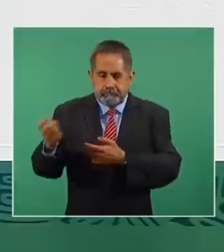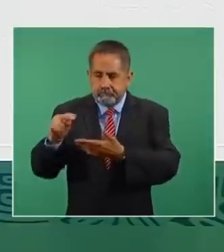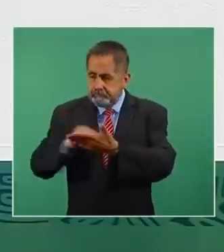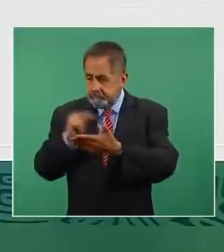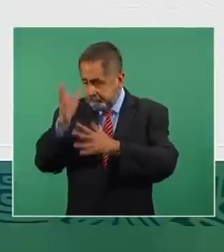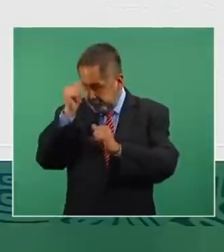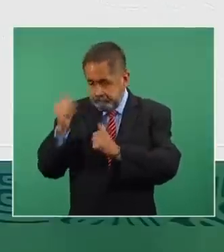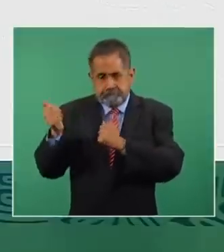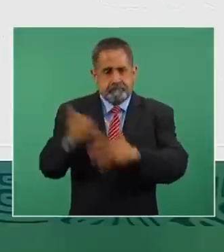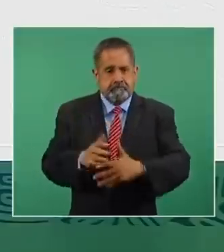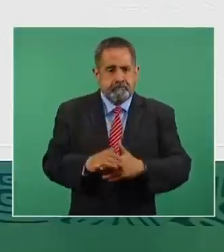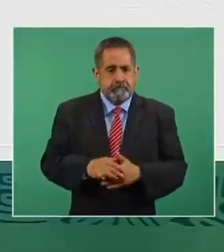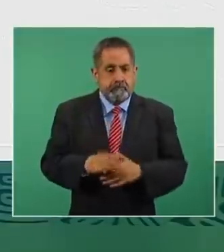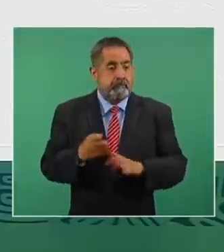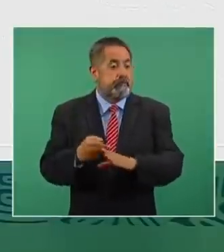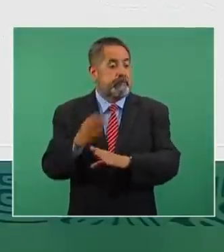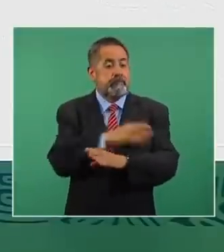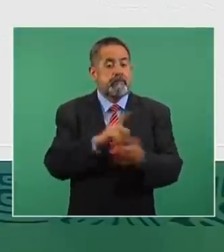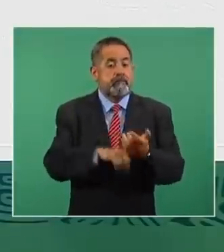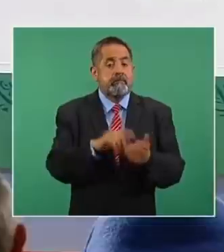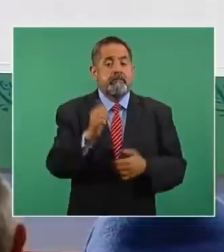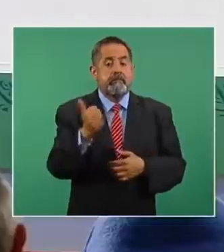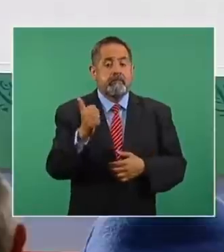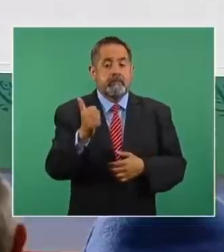Entonces, esto se hizo en agosto del año pasado.